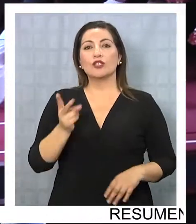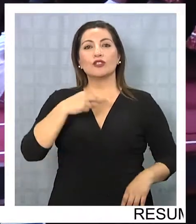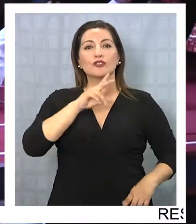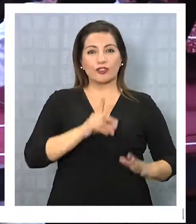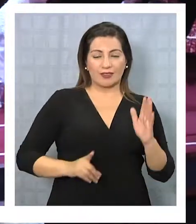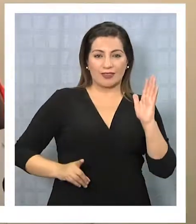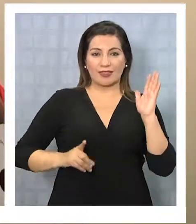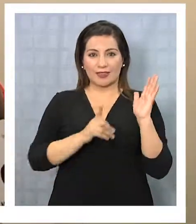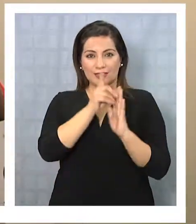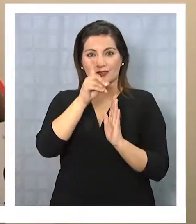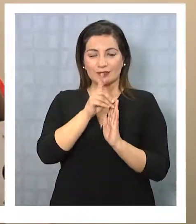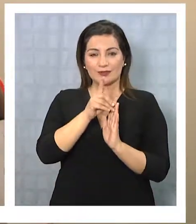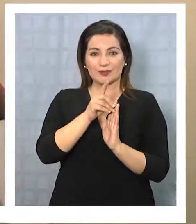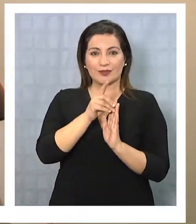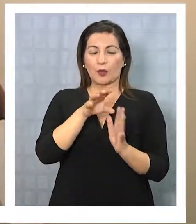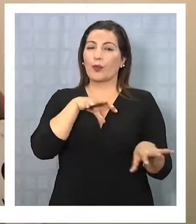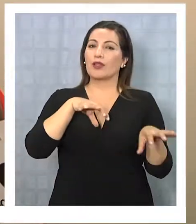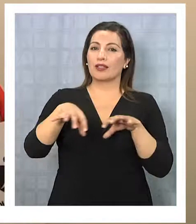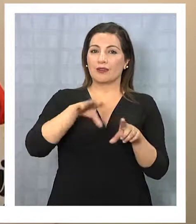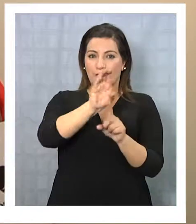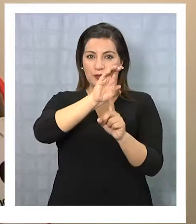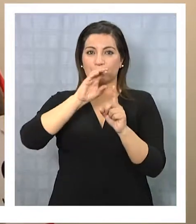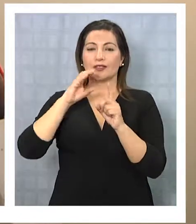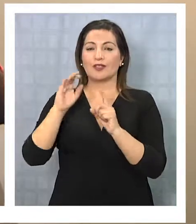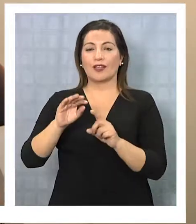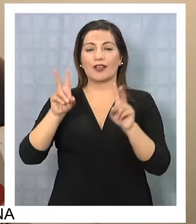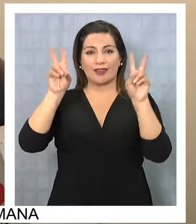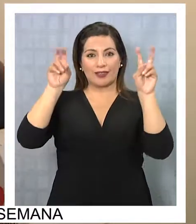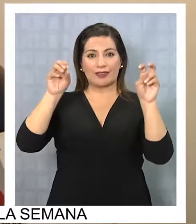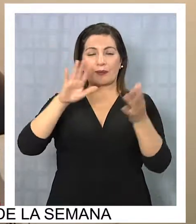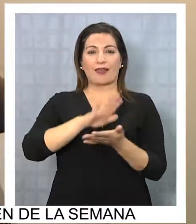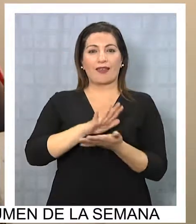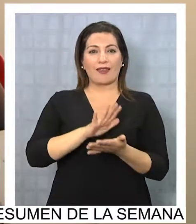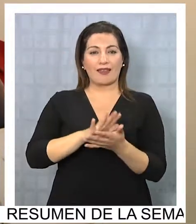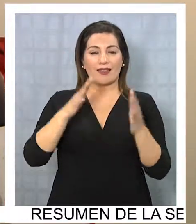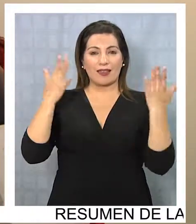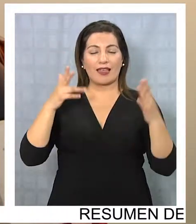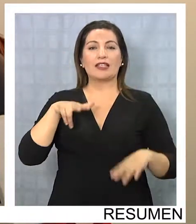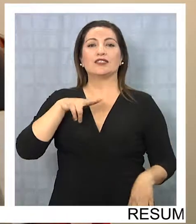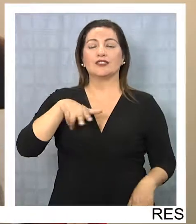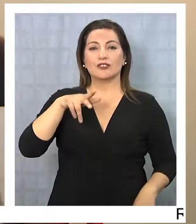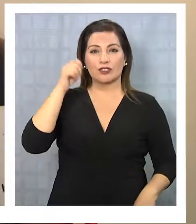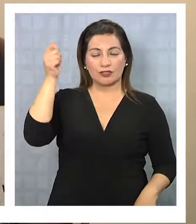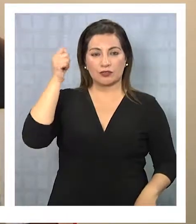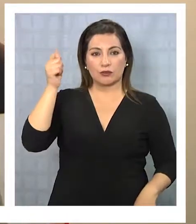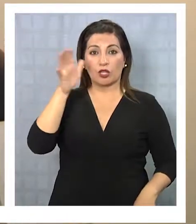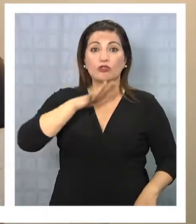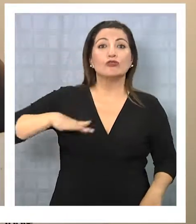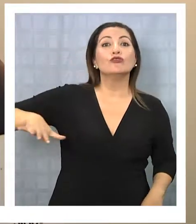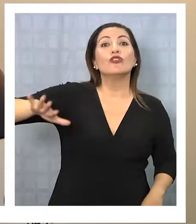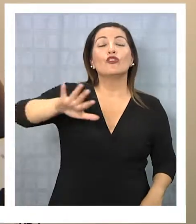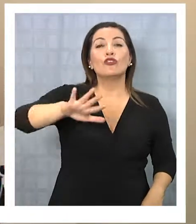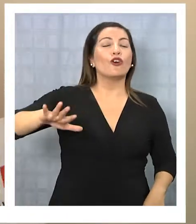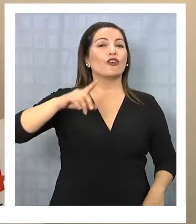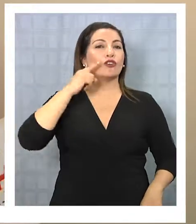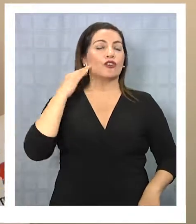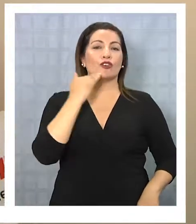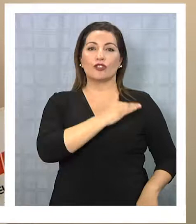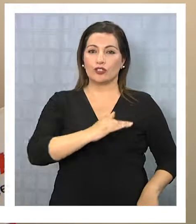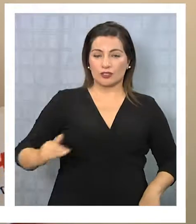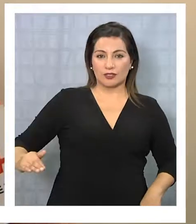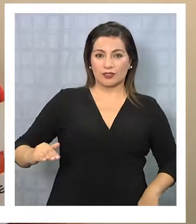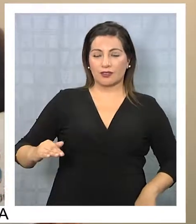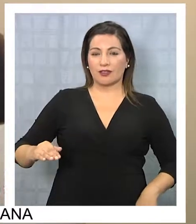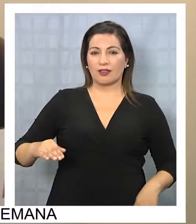desarrollando una actividad cultural en relación a nuestras fiestas patrias, en que todos los niños tienen que bailar diferentes